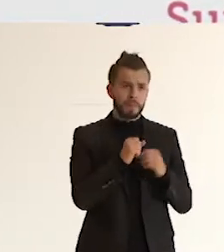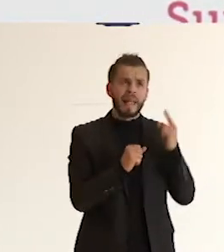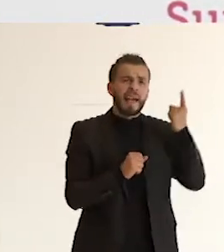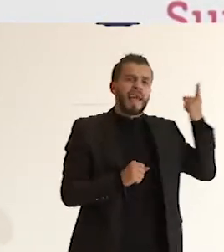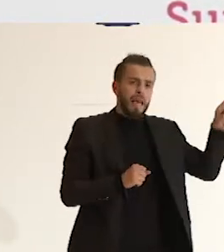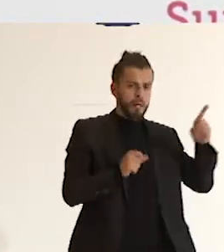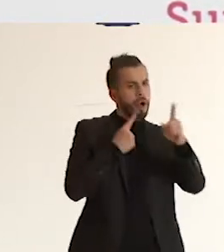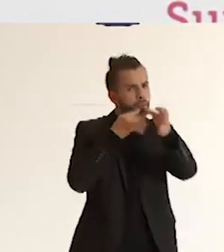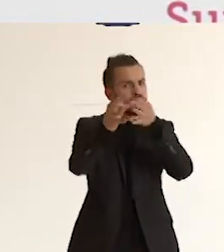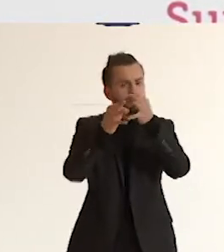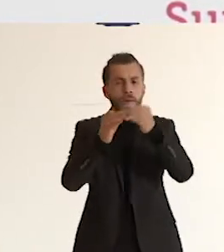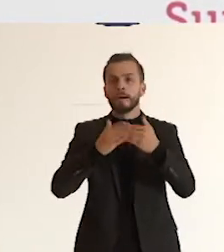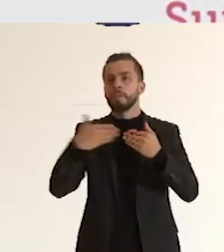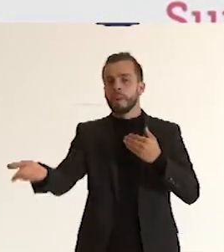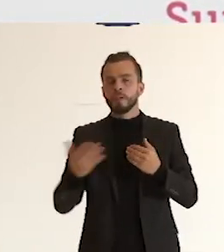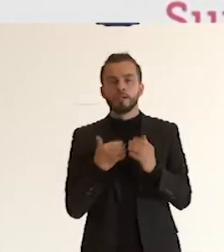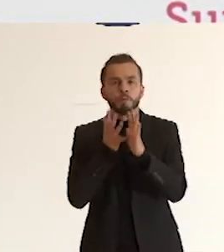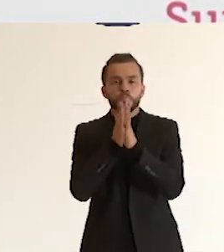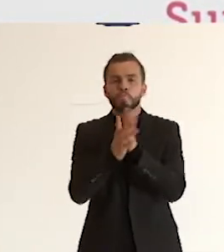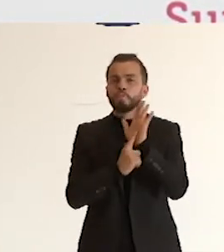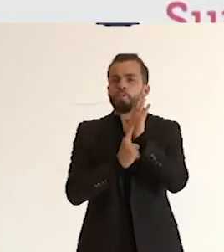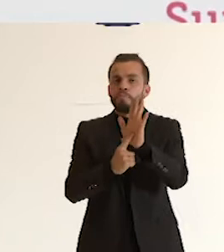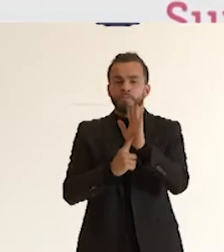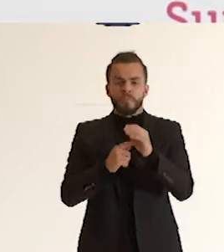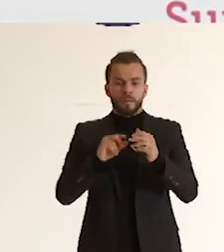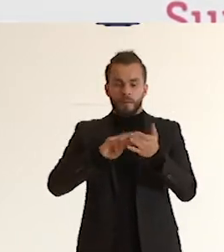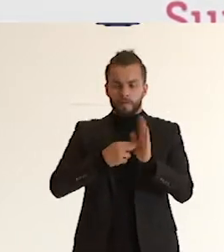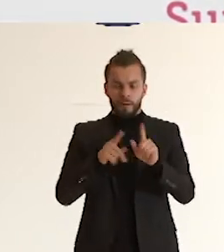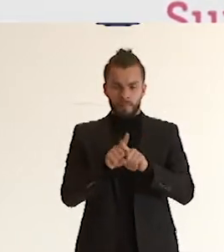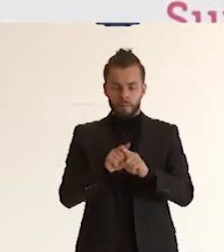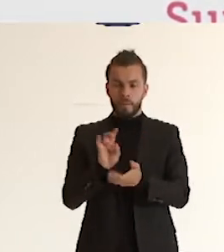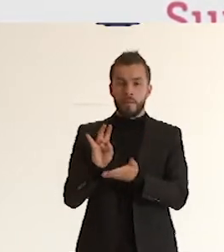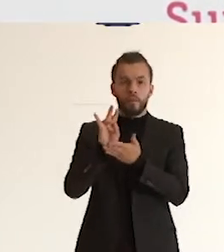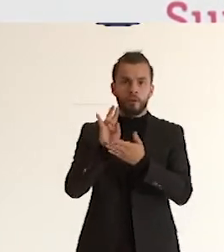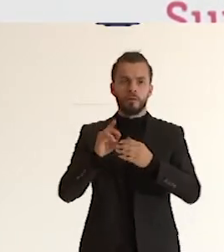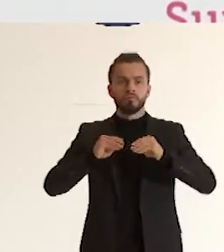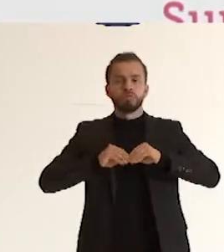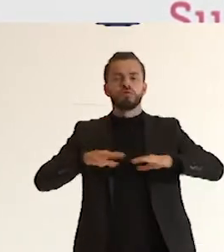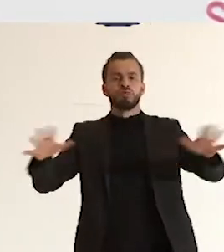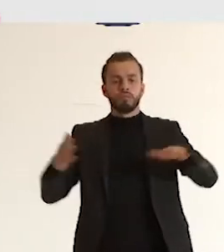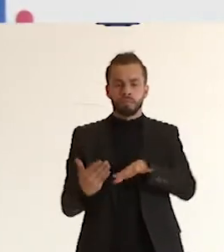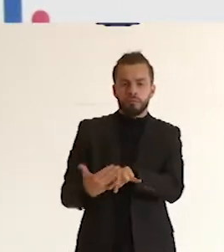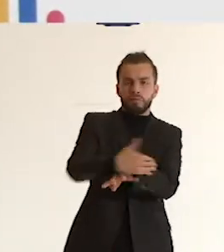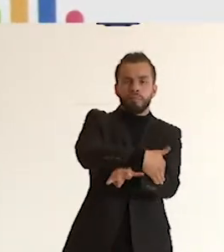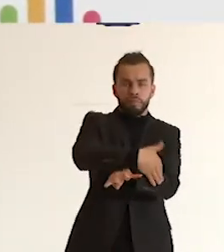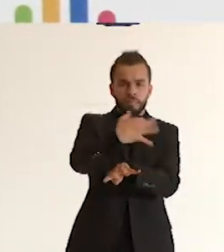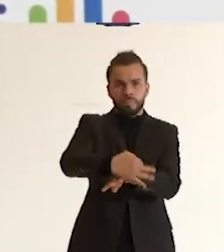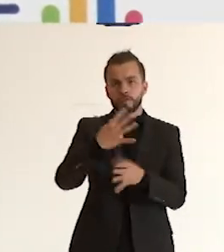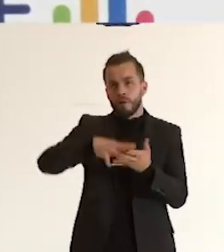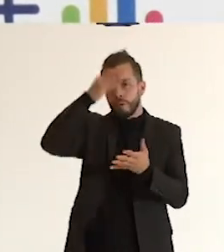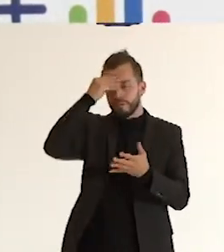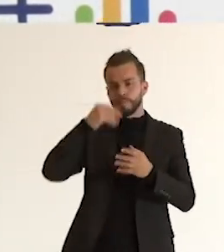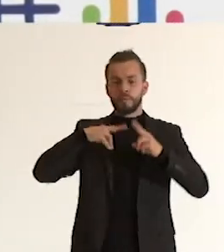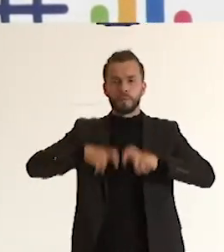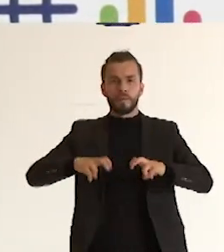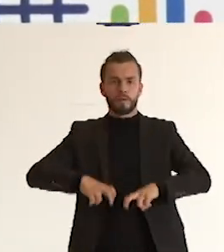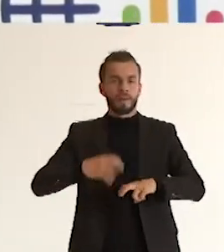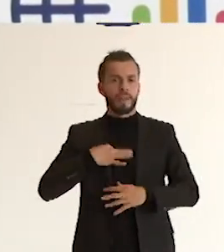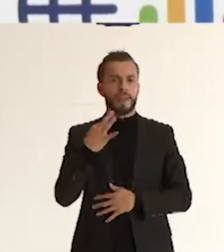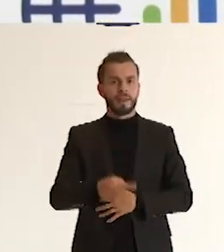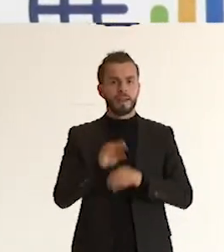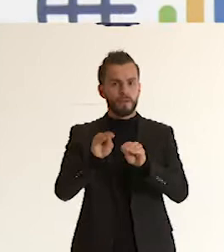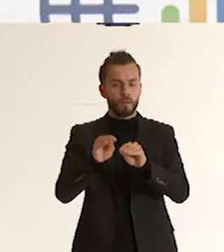adelante en cómo se recogen en lo que llamamos el modelo transversal de formación ética qué es eso que llamamos el modelo de